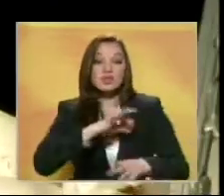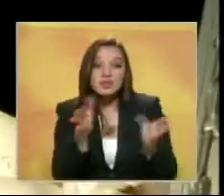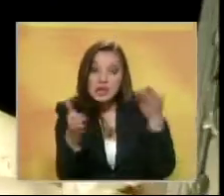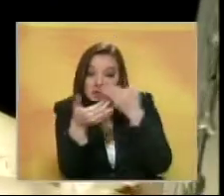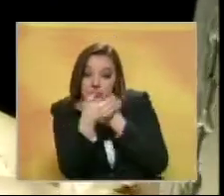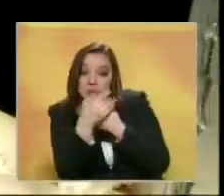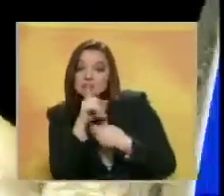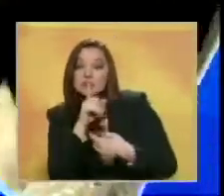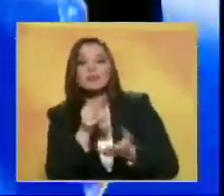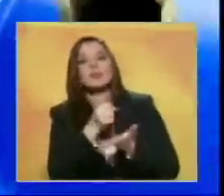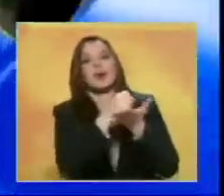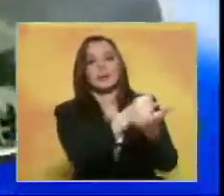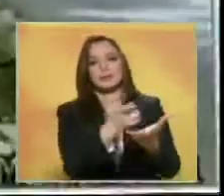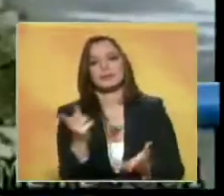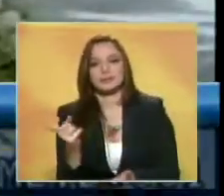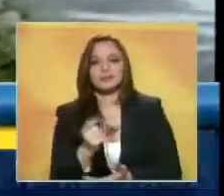zona.